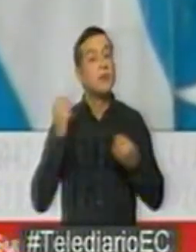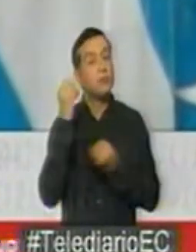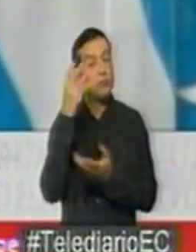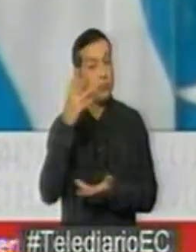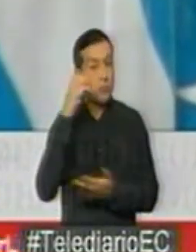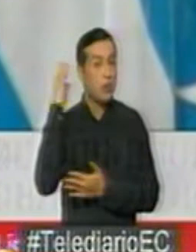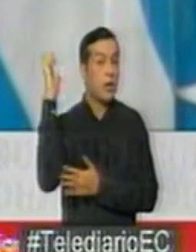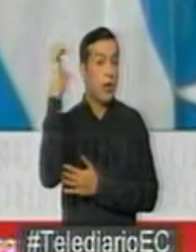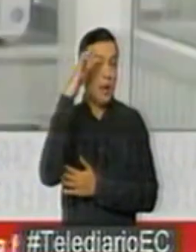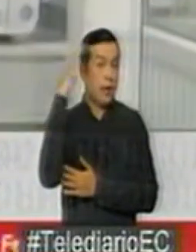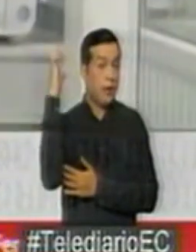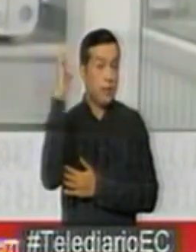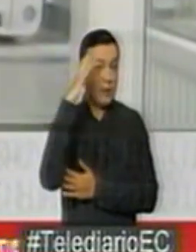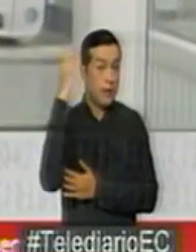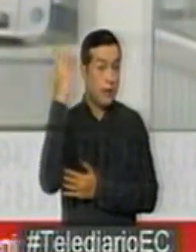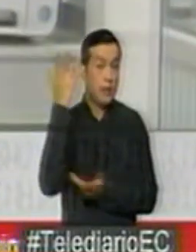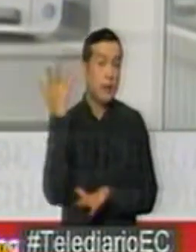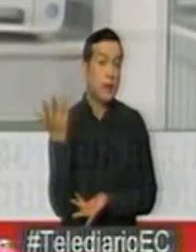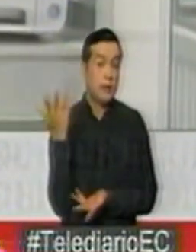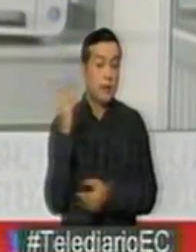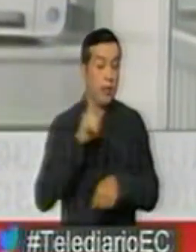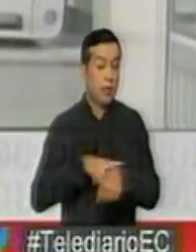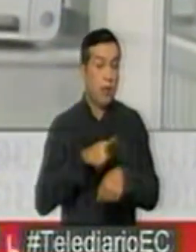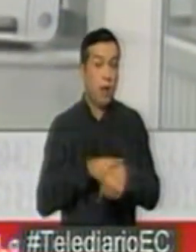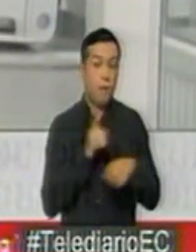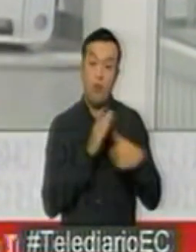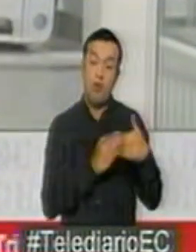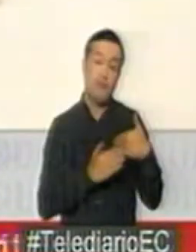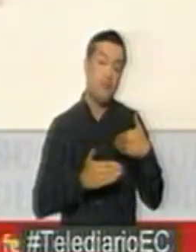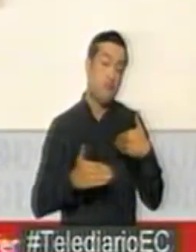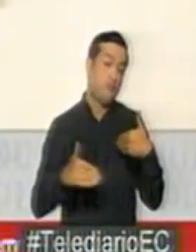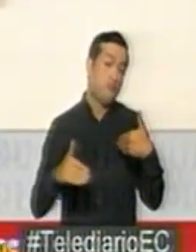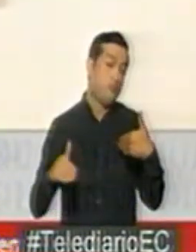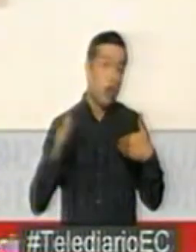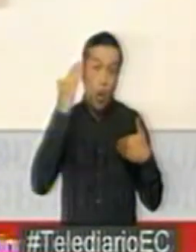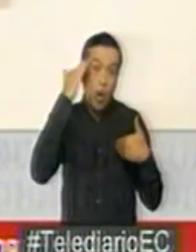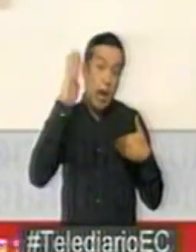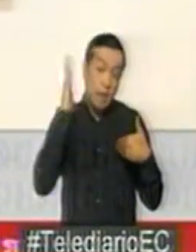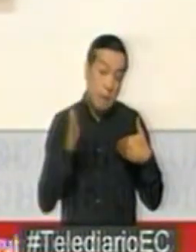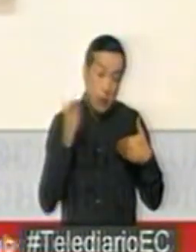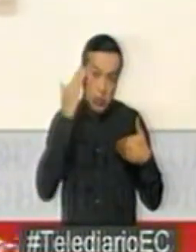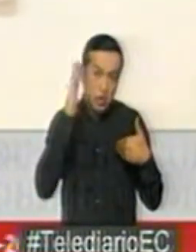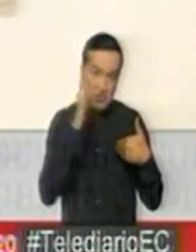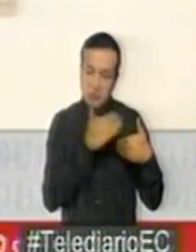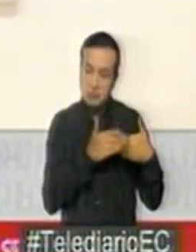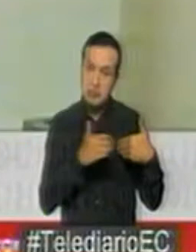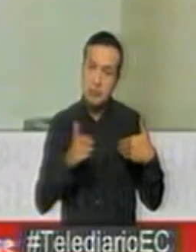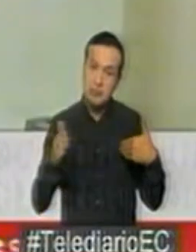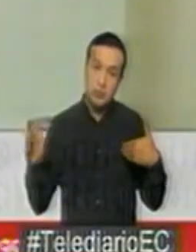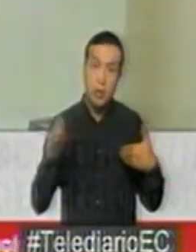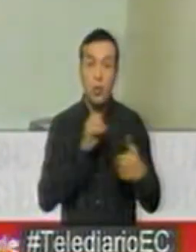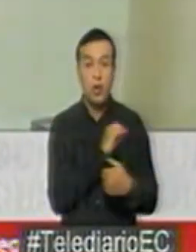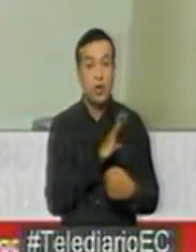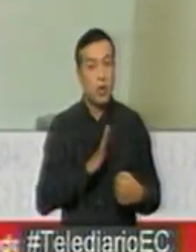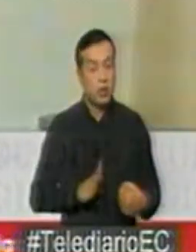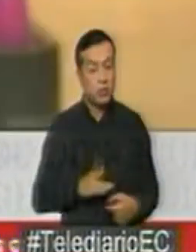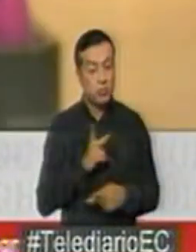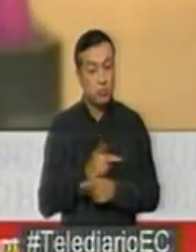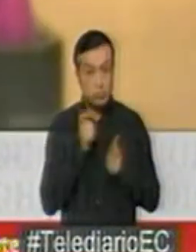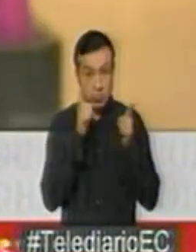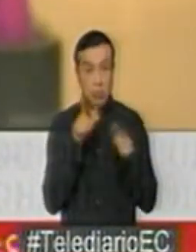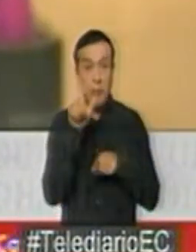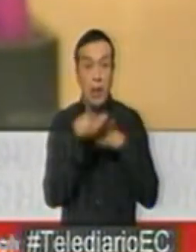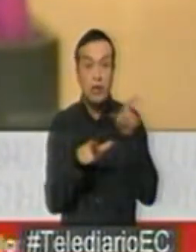de emergencia sanitaria por tiempo indefinido, así como las medidas de prevención y las sanciones para